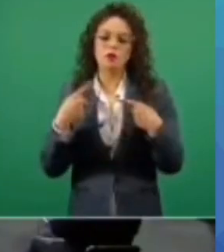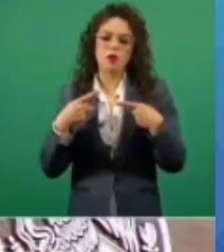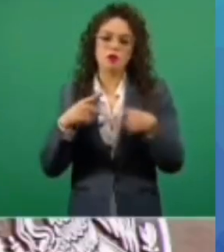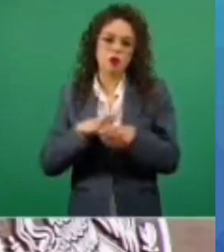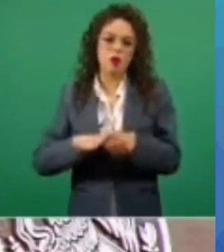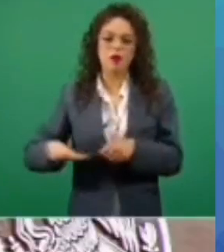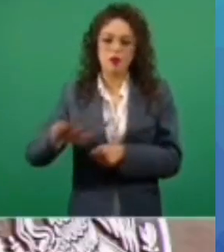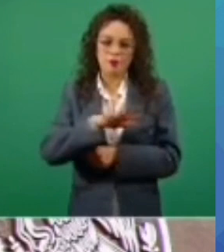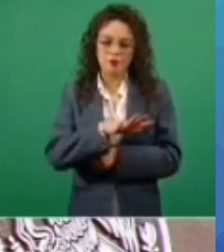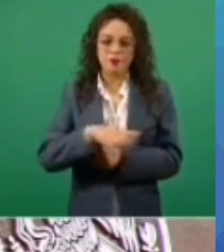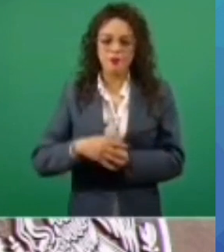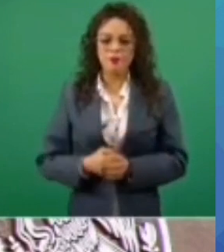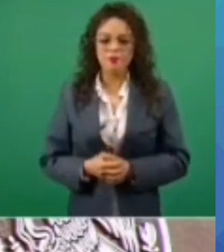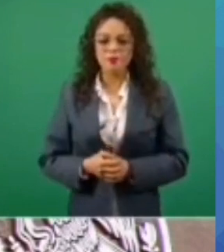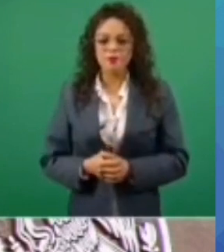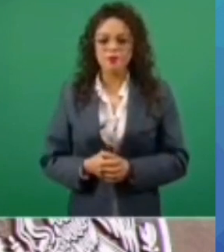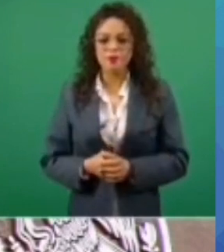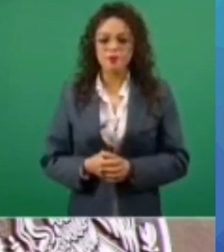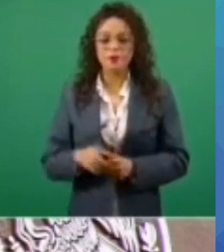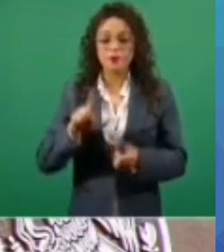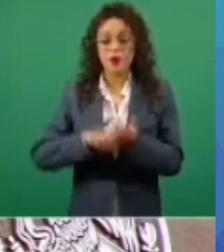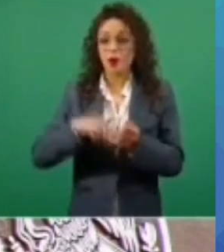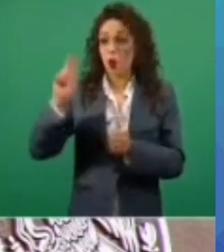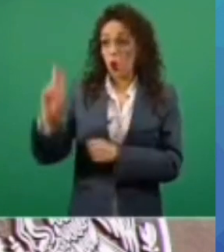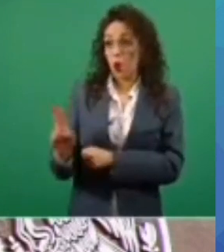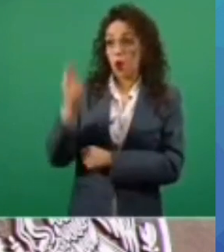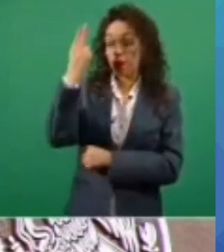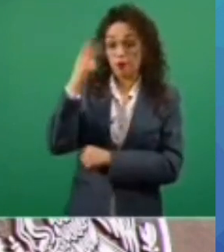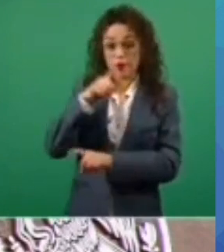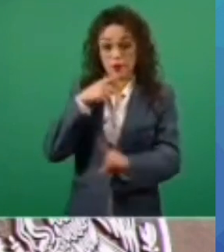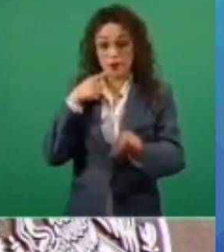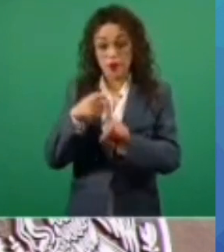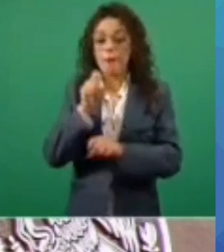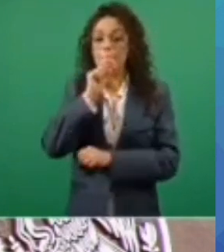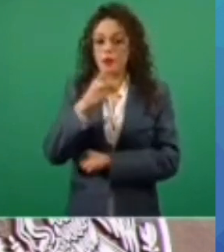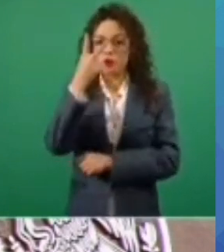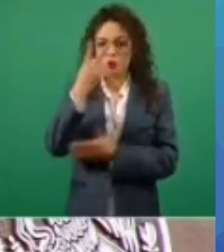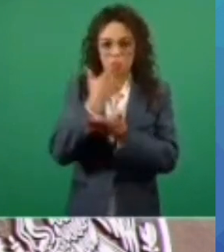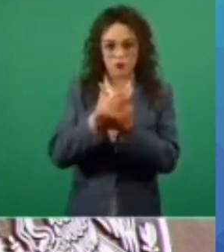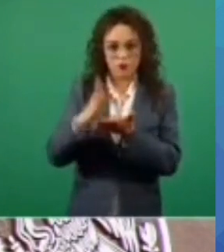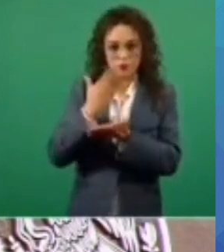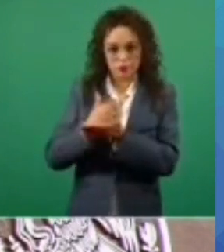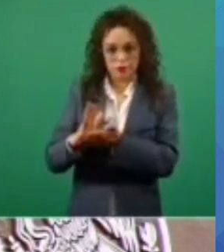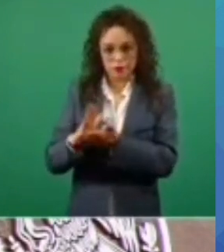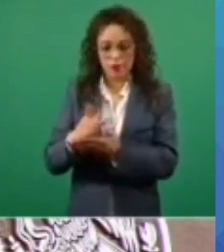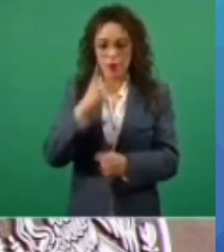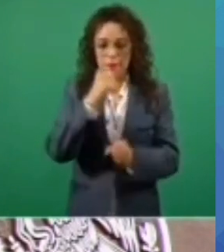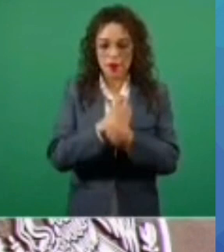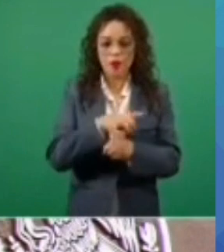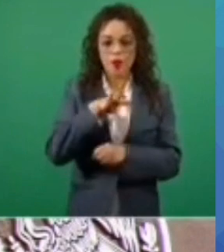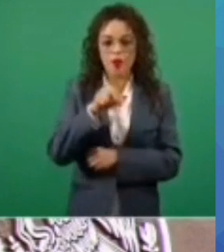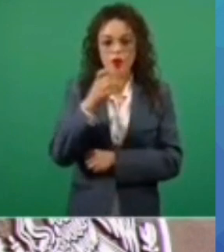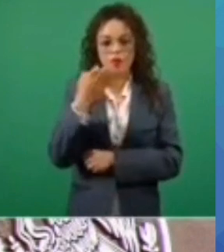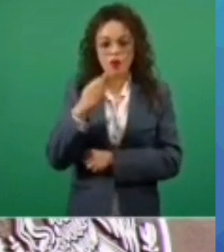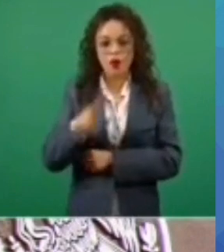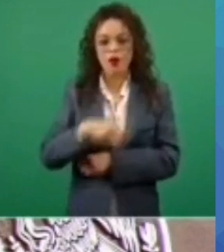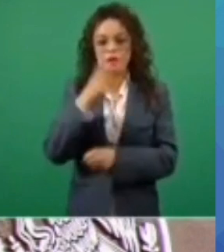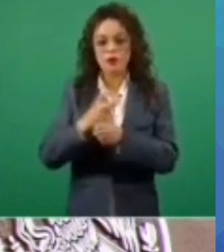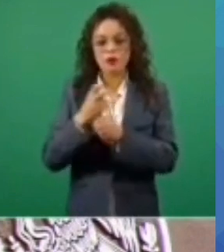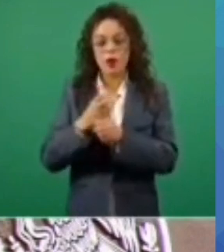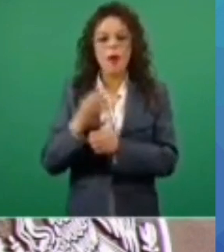bueno, becario o becaria de educación media superior. Si eres mayor de 15 años, si cobras